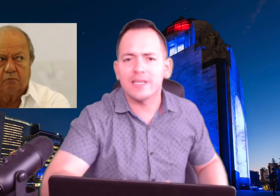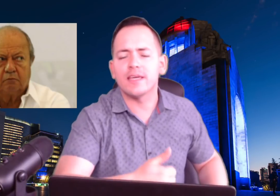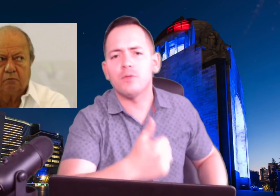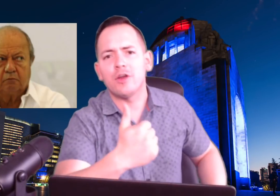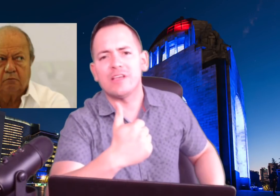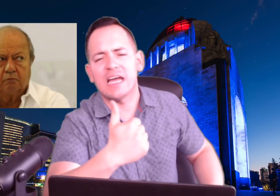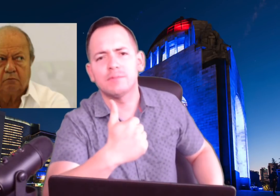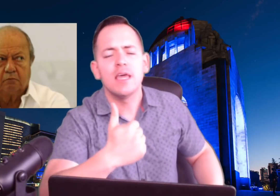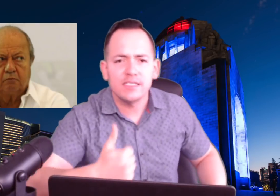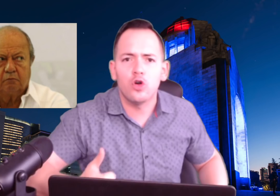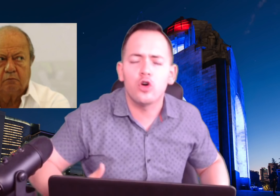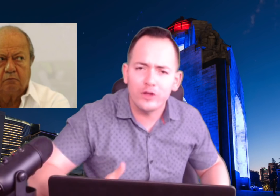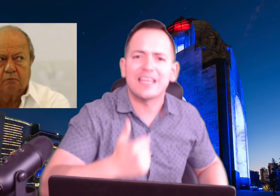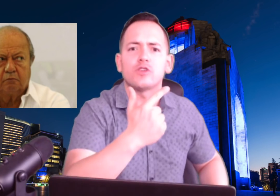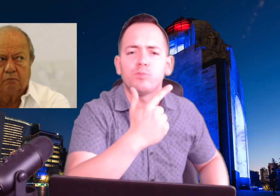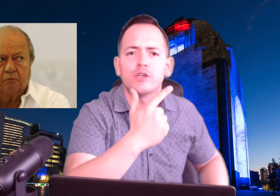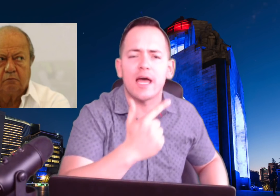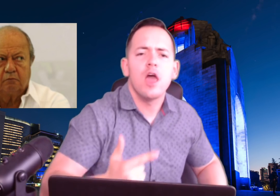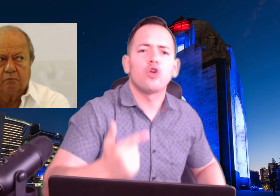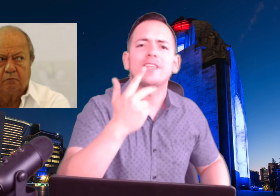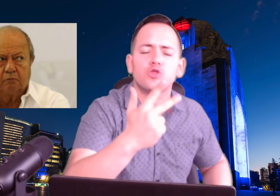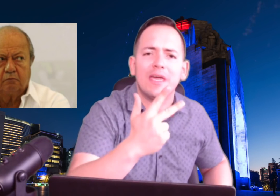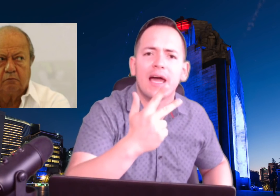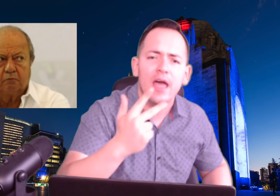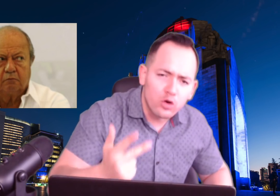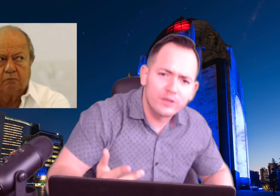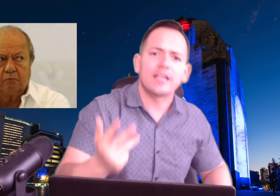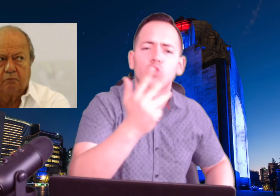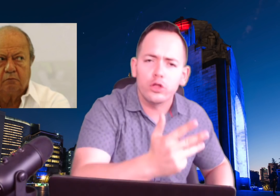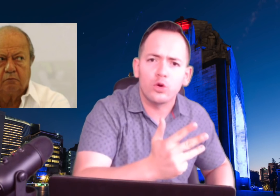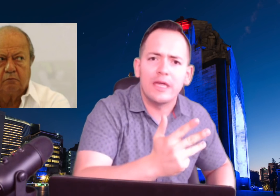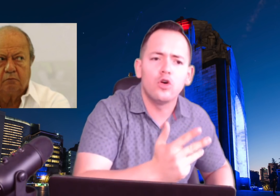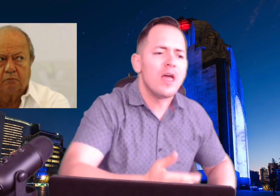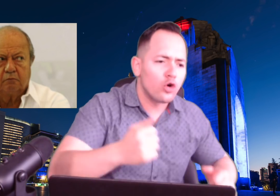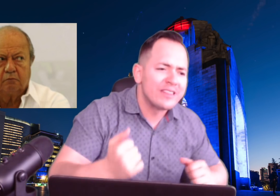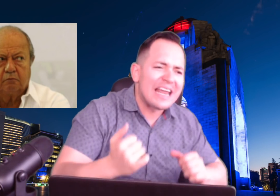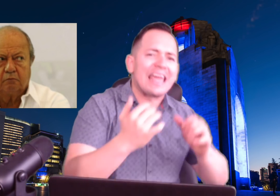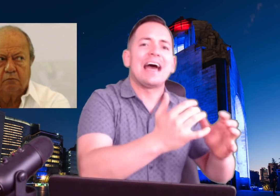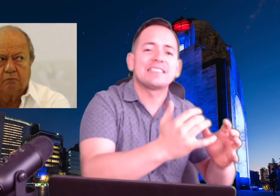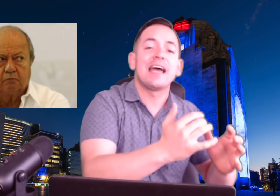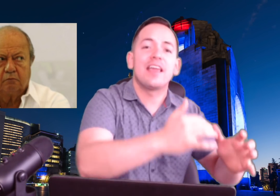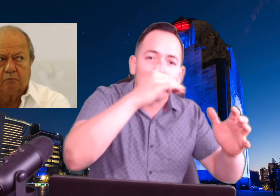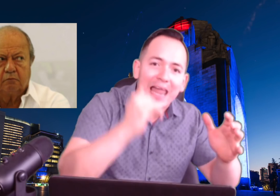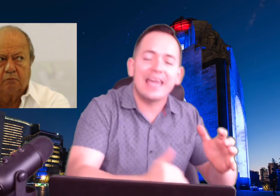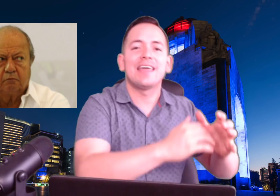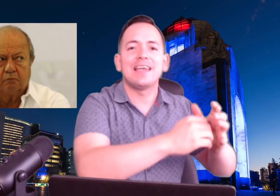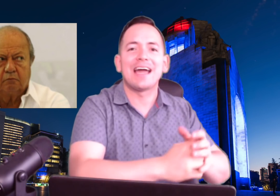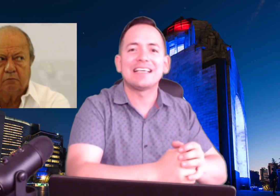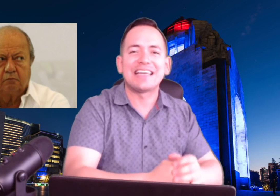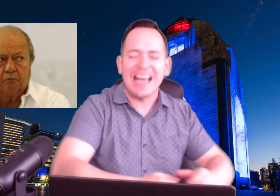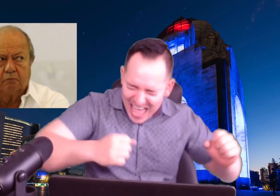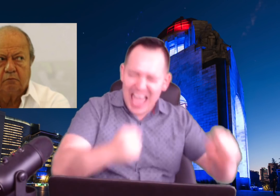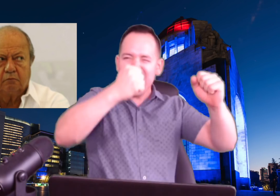en contra de Romero de Champs, sino contra su esposa, contra su hija, contra su otro hijo, contra la hijastra y con la hija